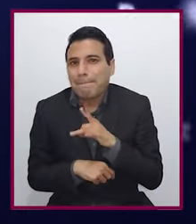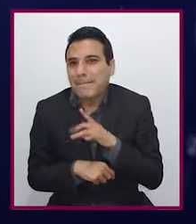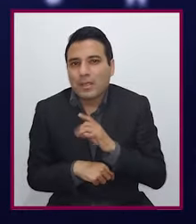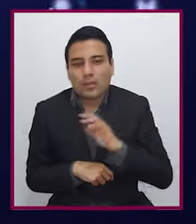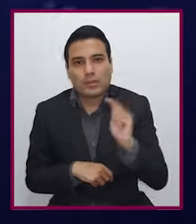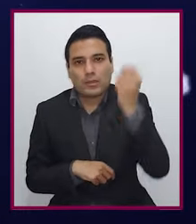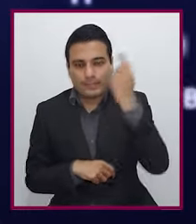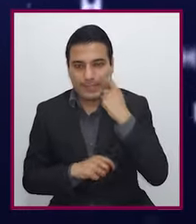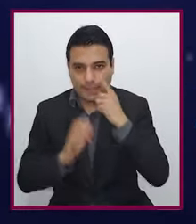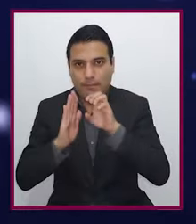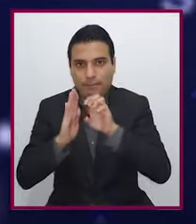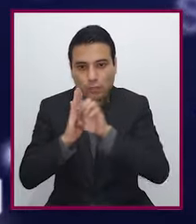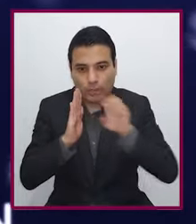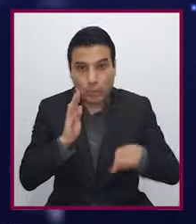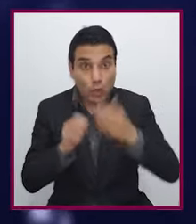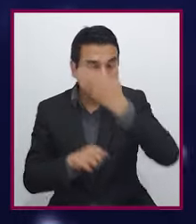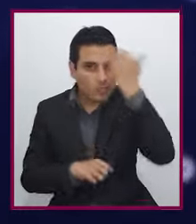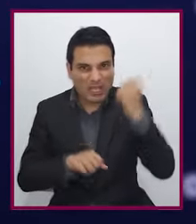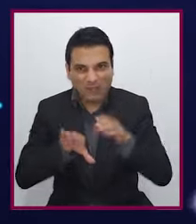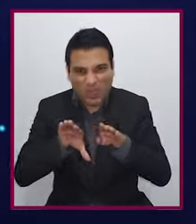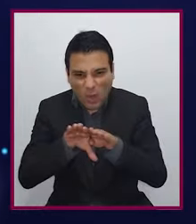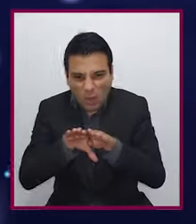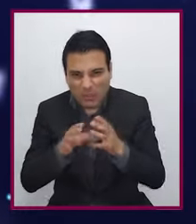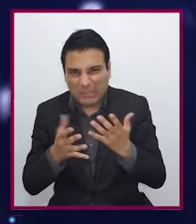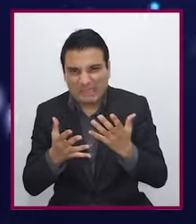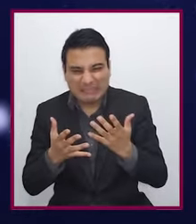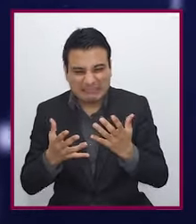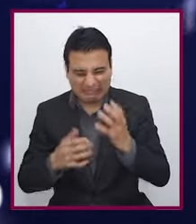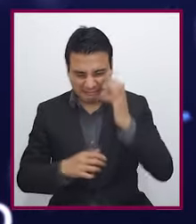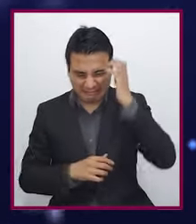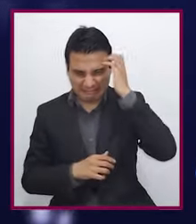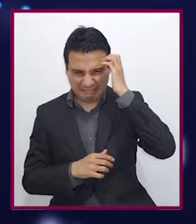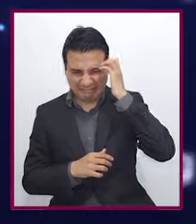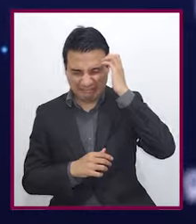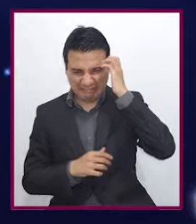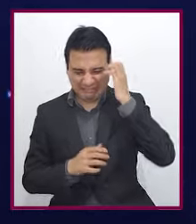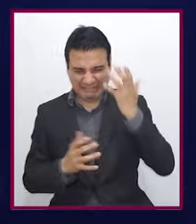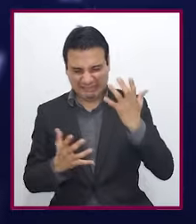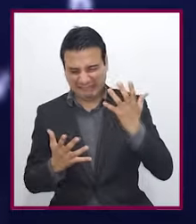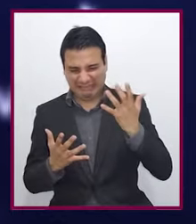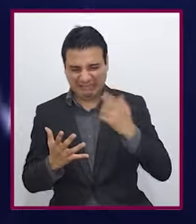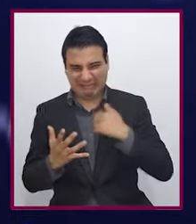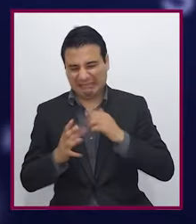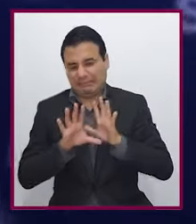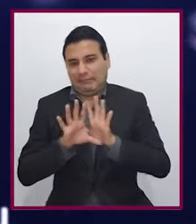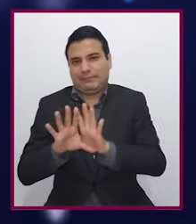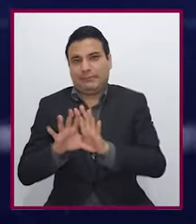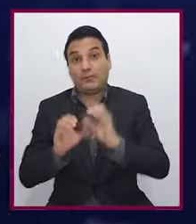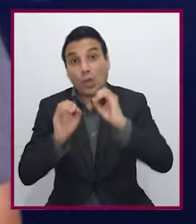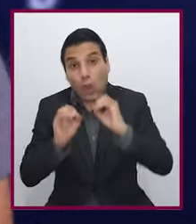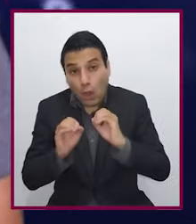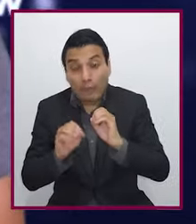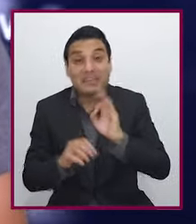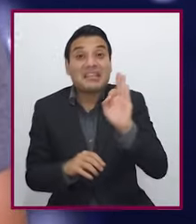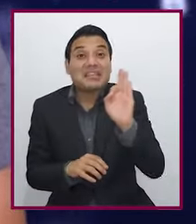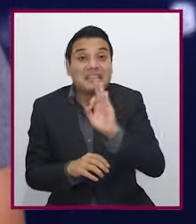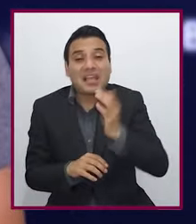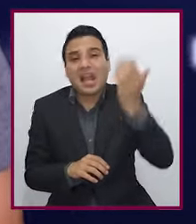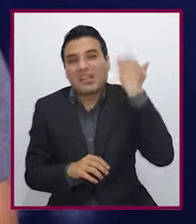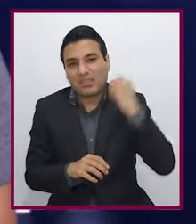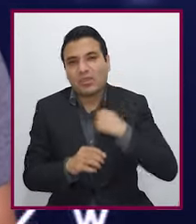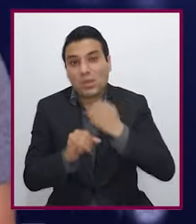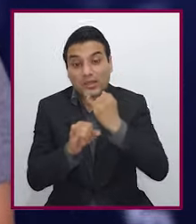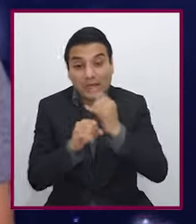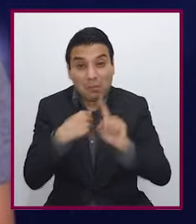miedo a usar nuevas tecnologías. Por ejemplo, no saber cómo funcionan los dispositivos y tener excesiva prudencia. También influyen